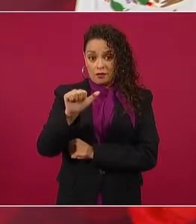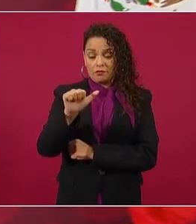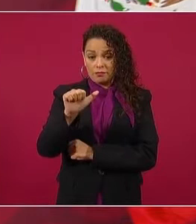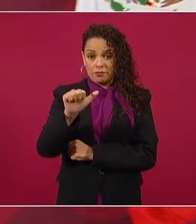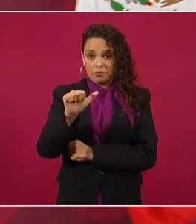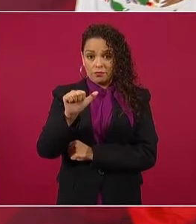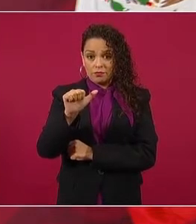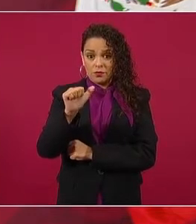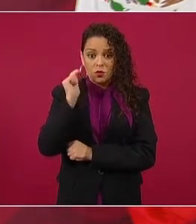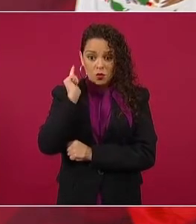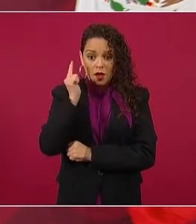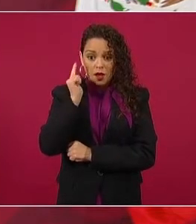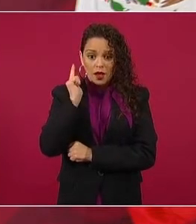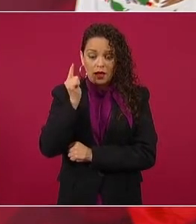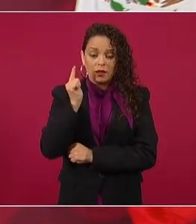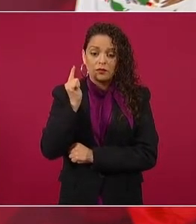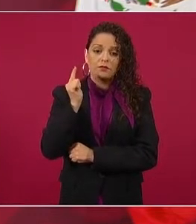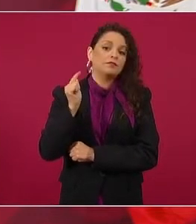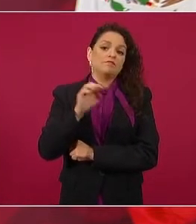y